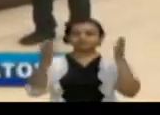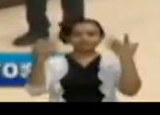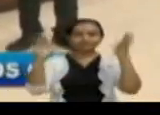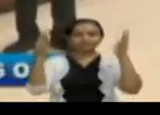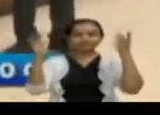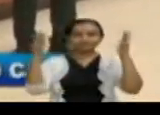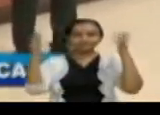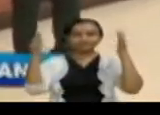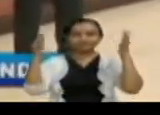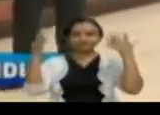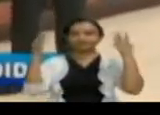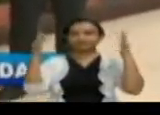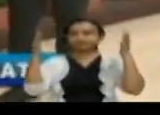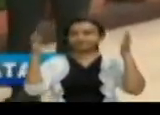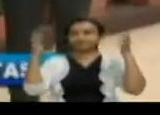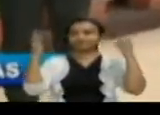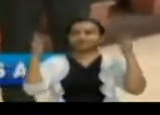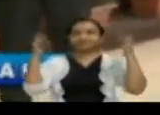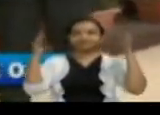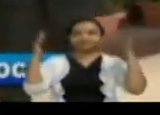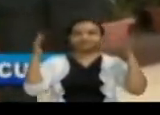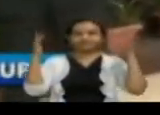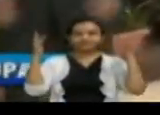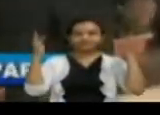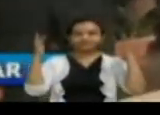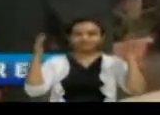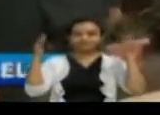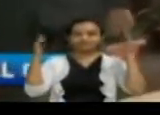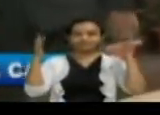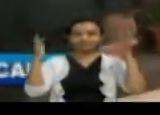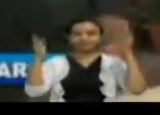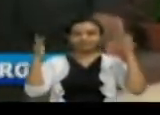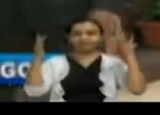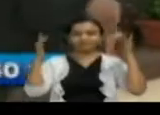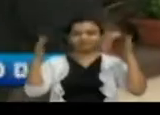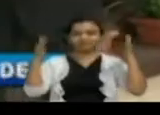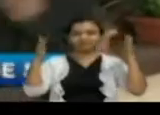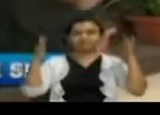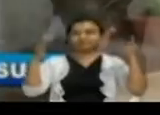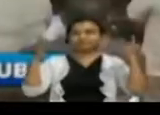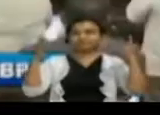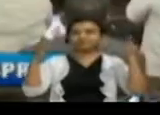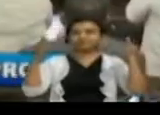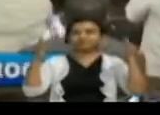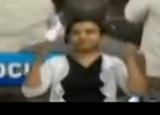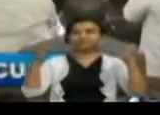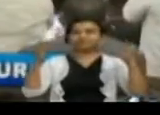amplios conocimientos en la materia. Para Noticias 12, Castalia Zapata.